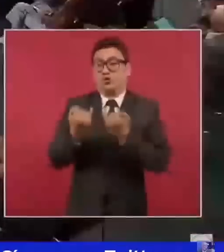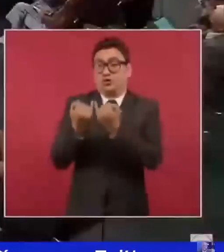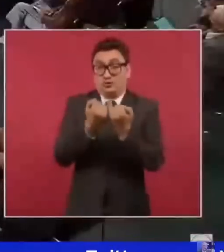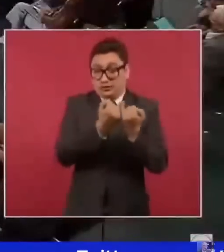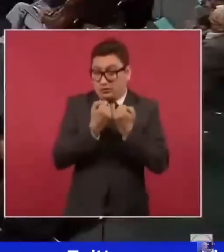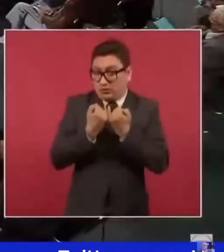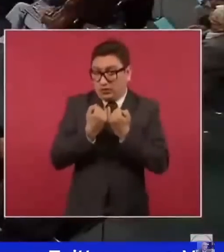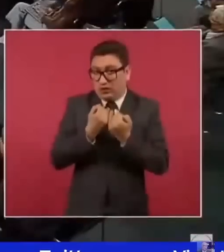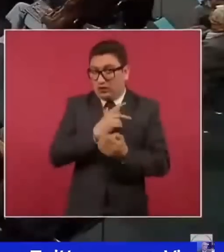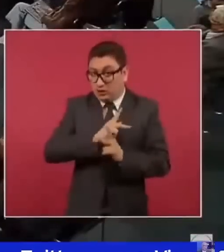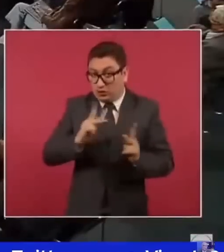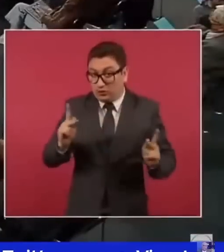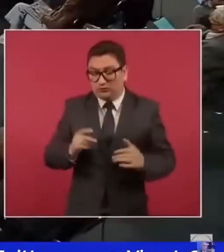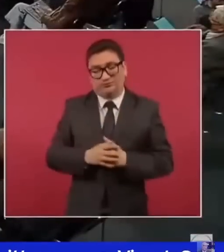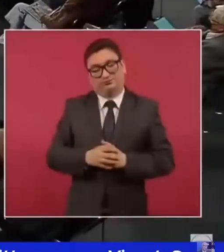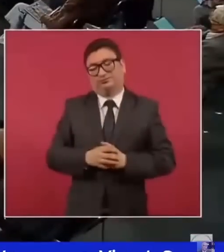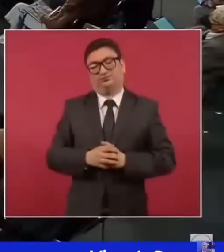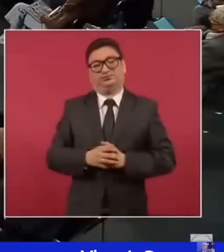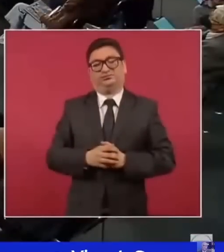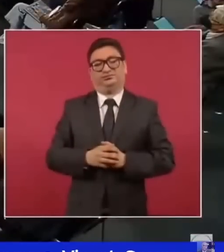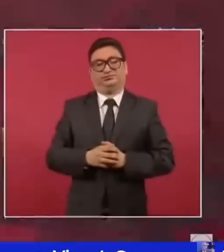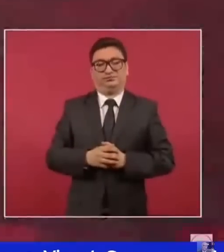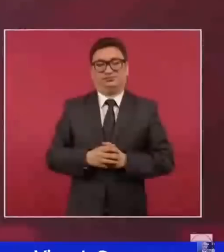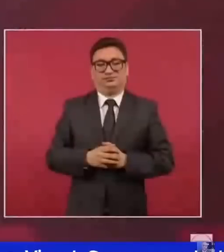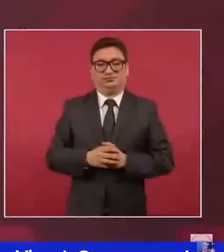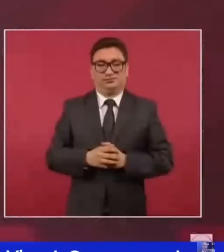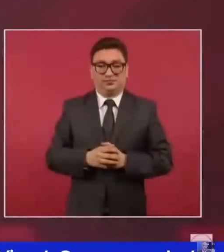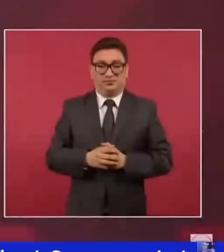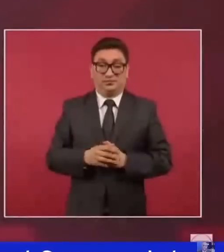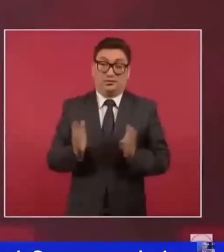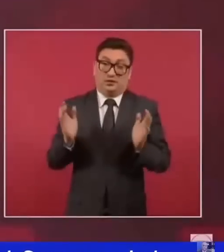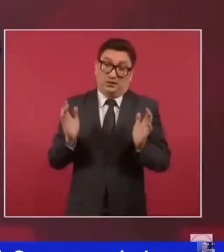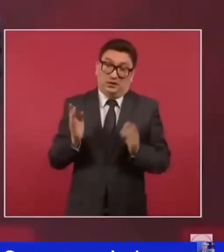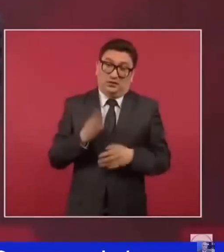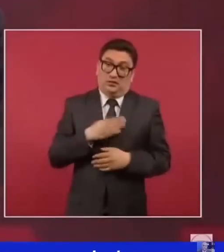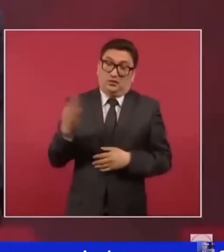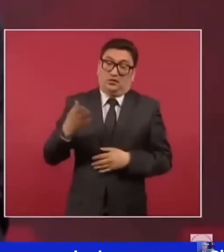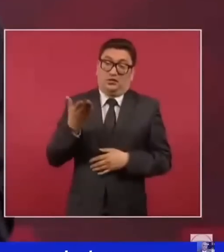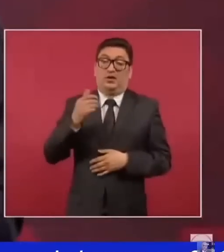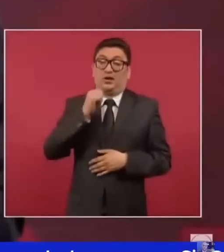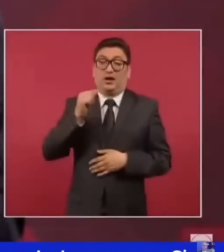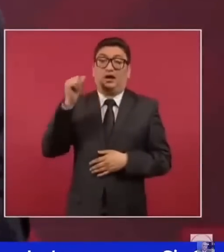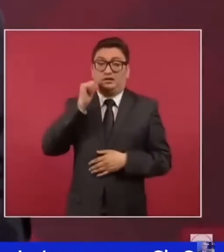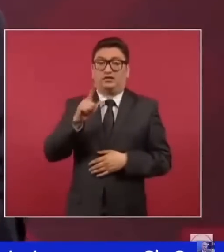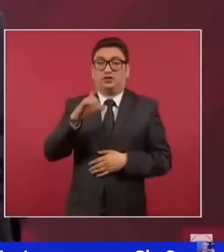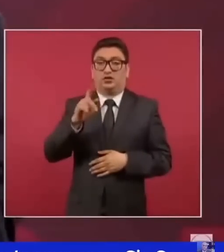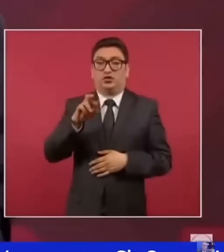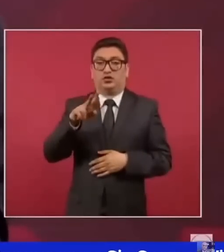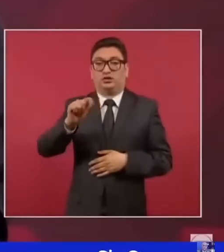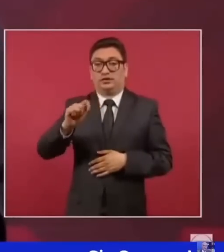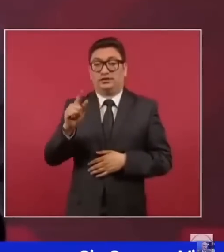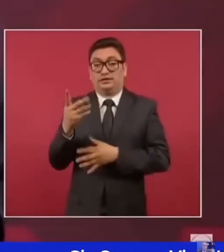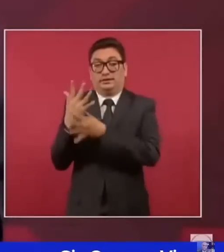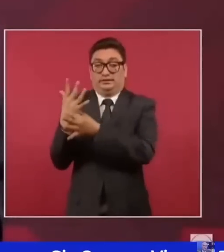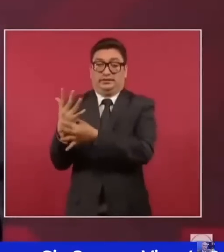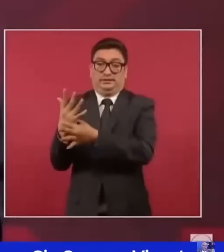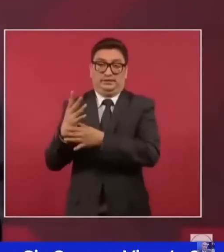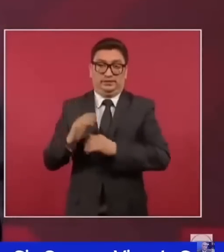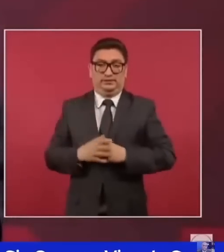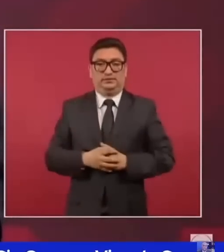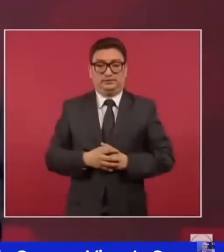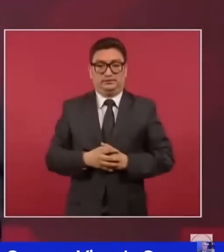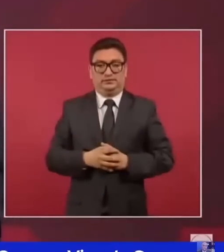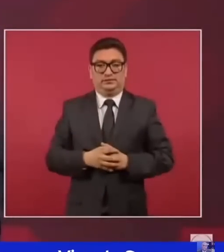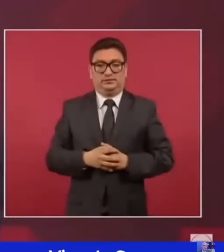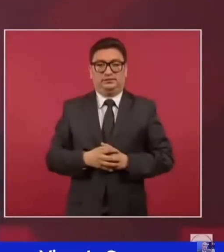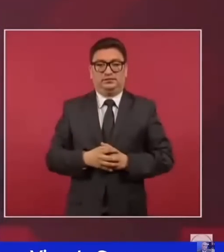No, todos. O sea, bueno, Loret ayer decía todavía